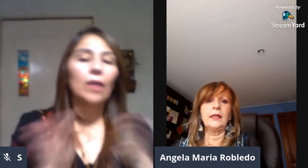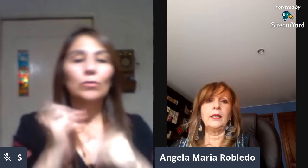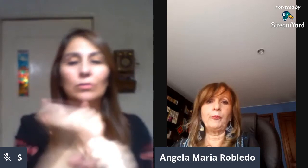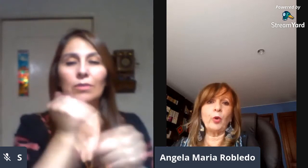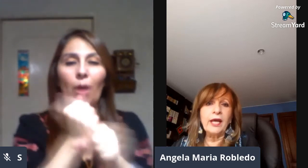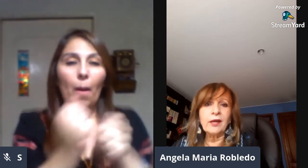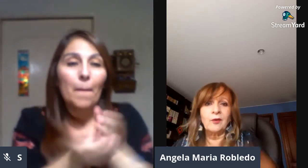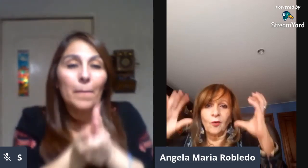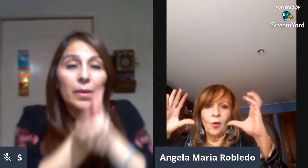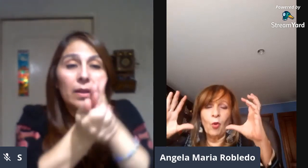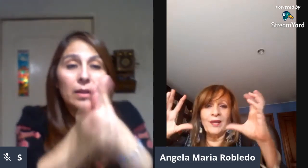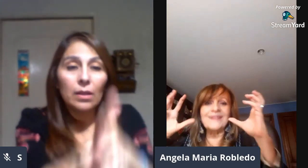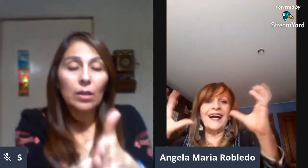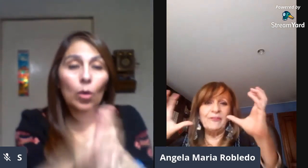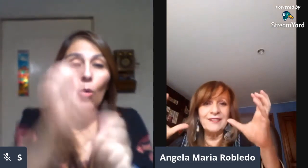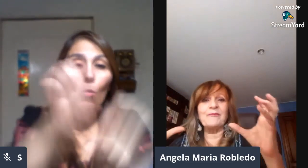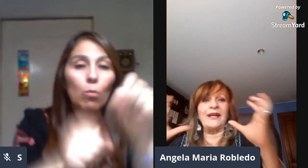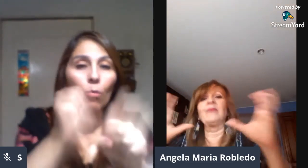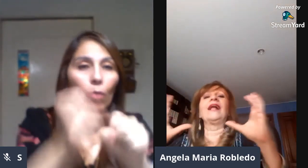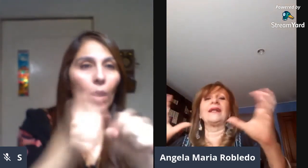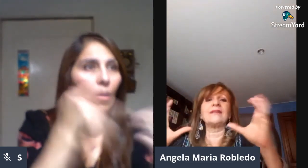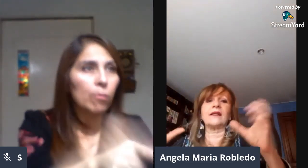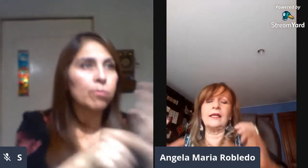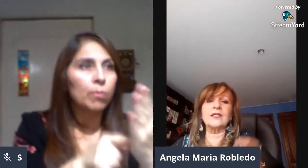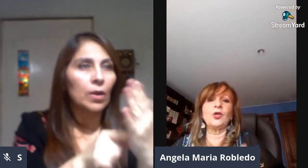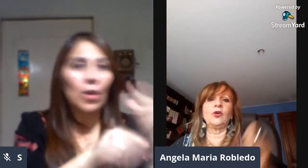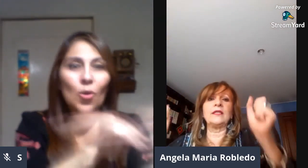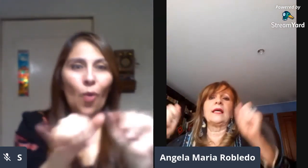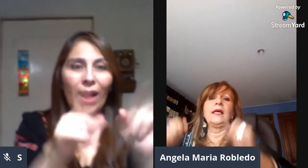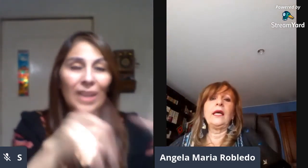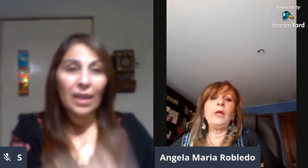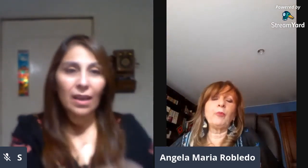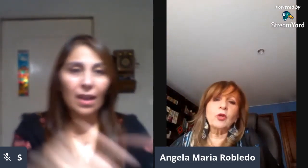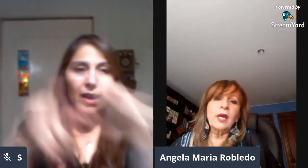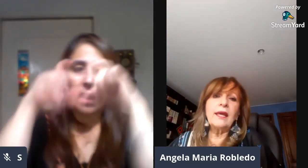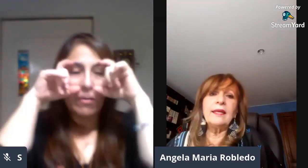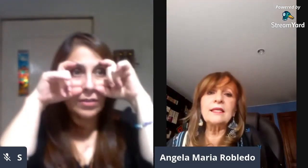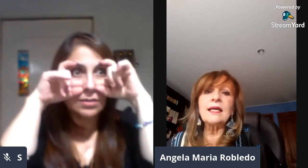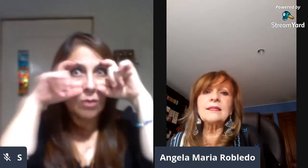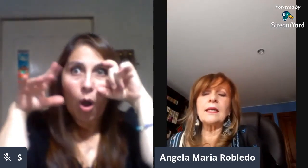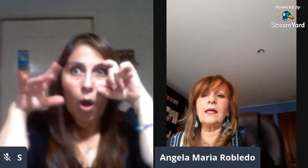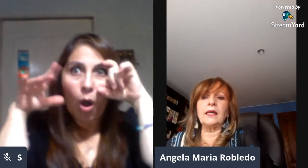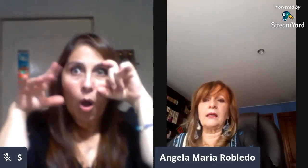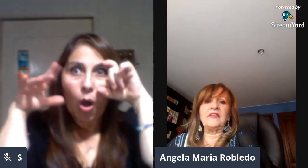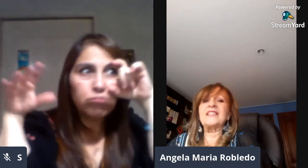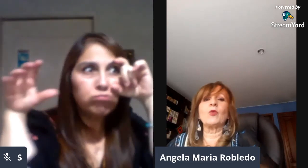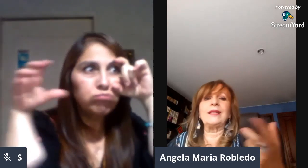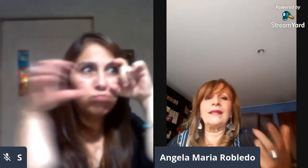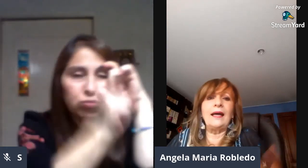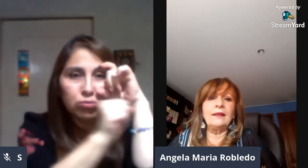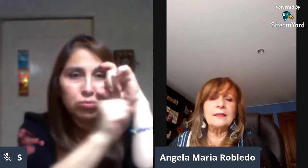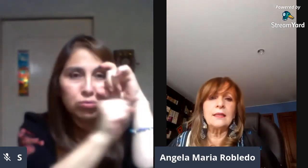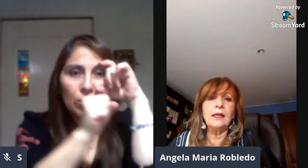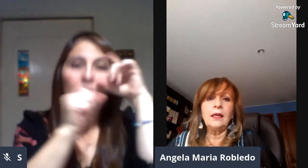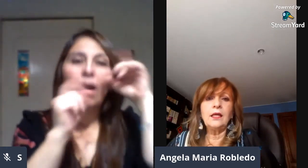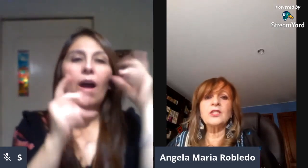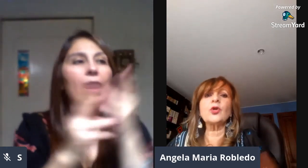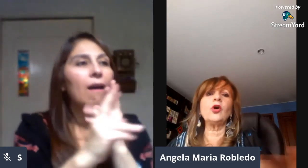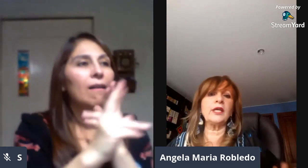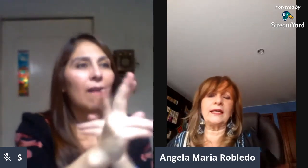permite poner como unas gafas para mirar esas relaciones, el porqué de esas